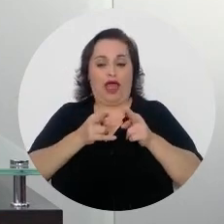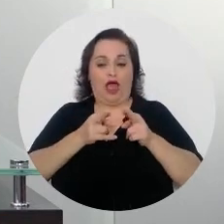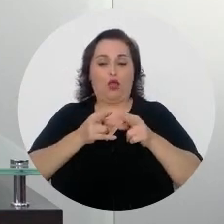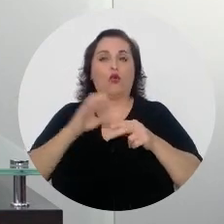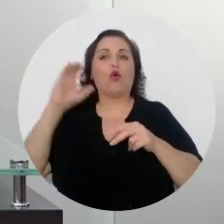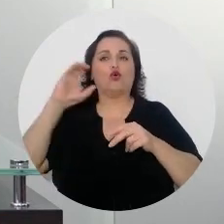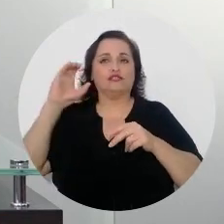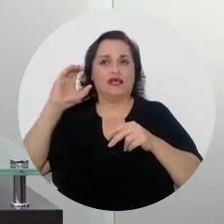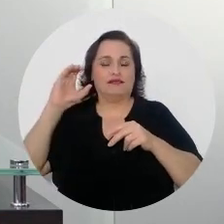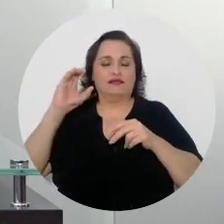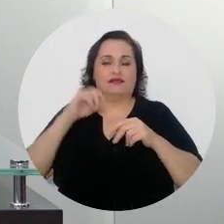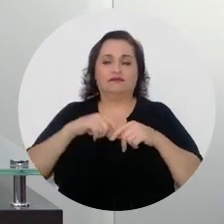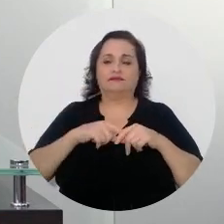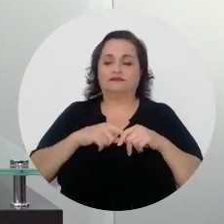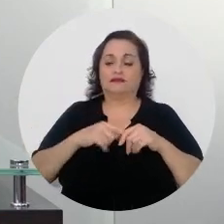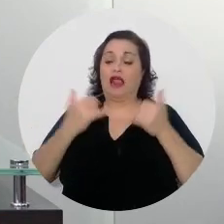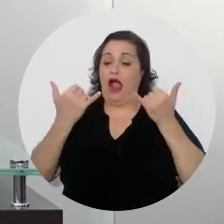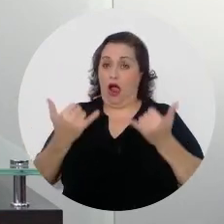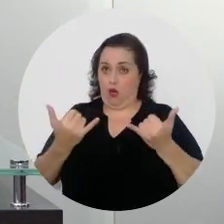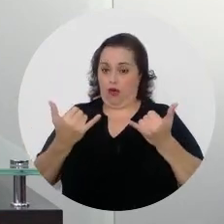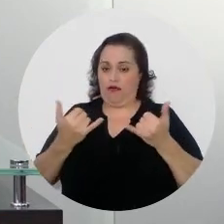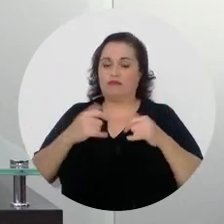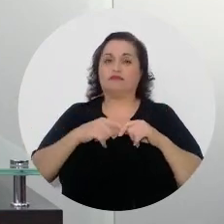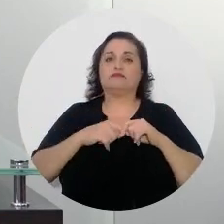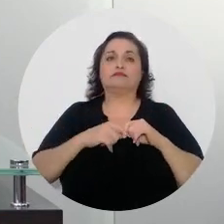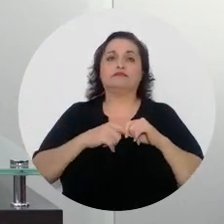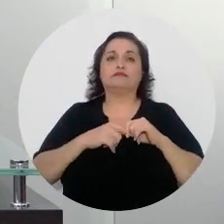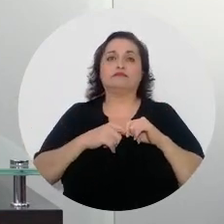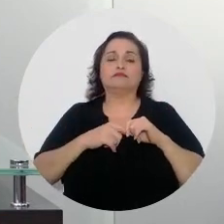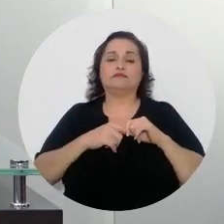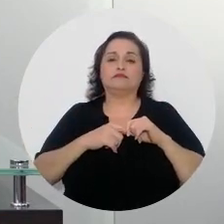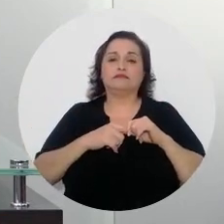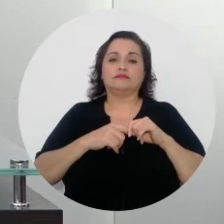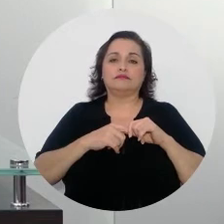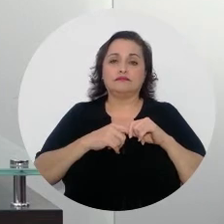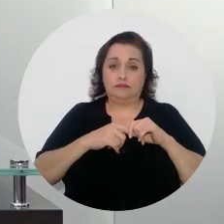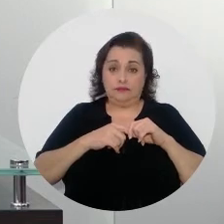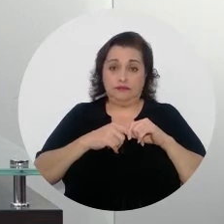del resultado del cociente. Ahora bien,